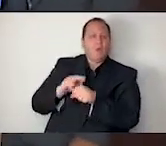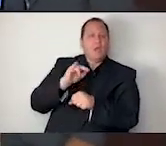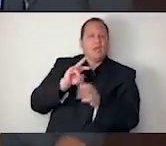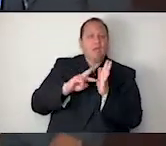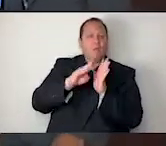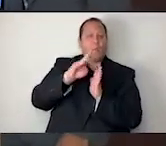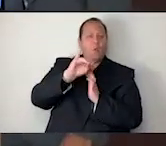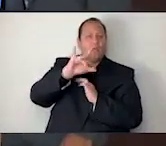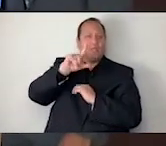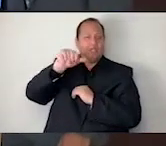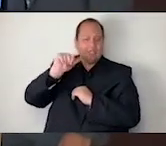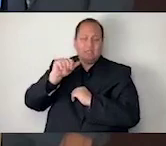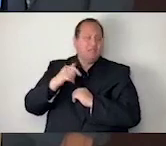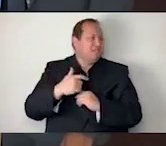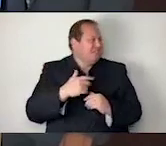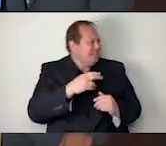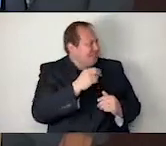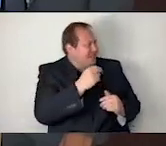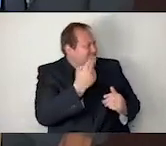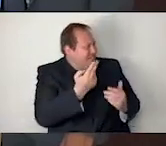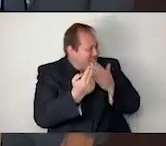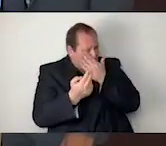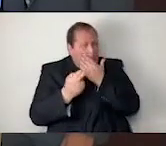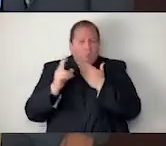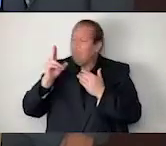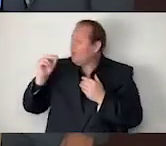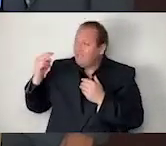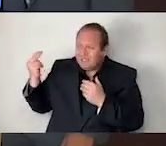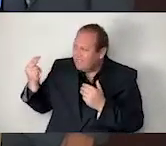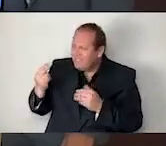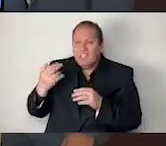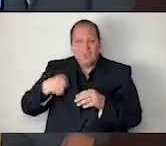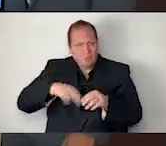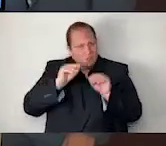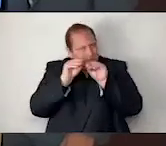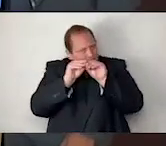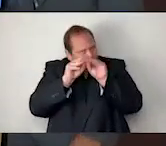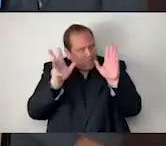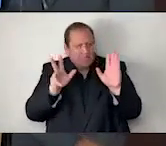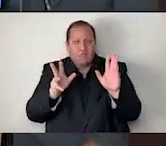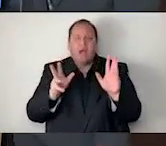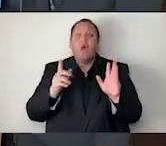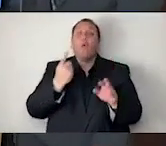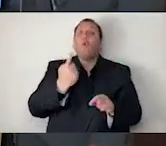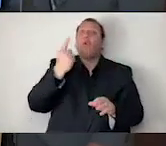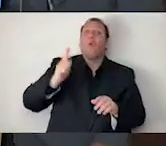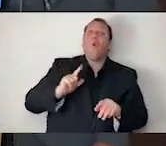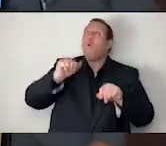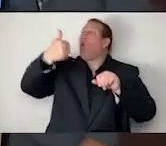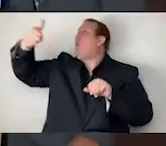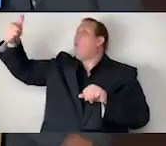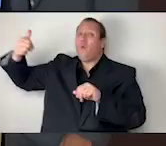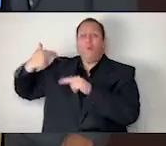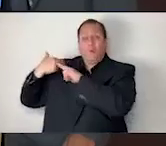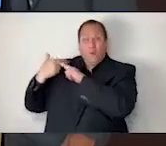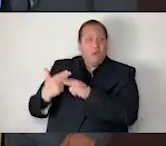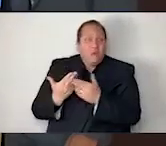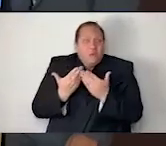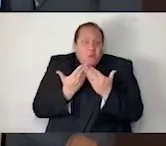lo va a seguir y no ha habido ni un gobierno hasta ahorita como este que ha transmitido todas las reuniones